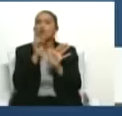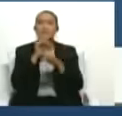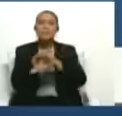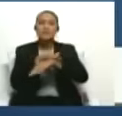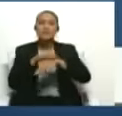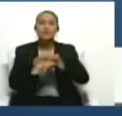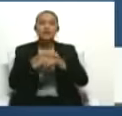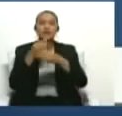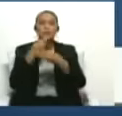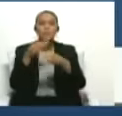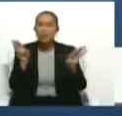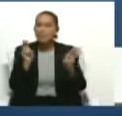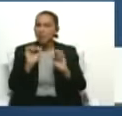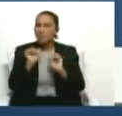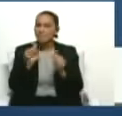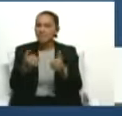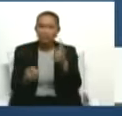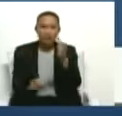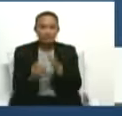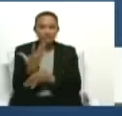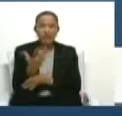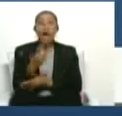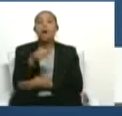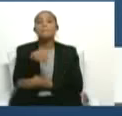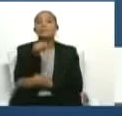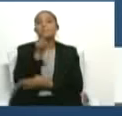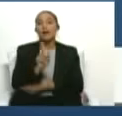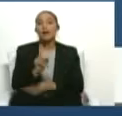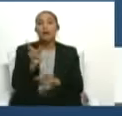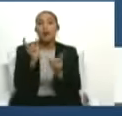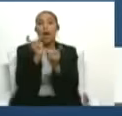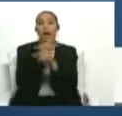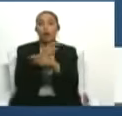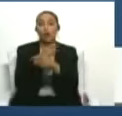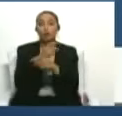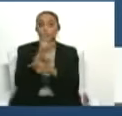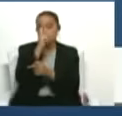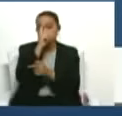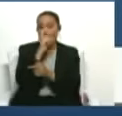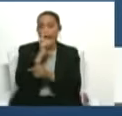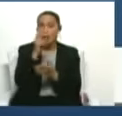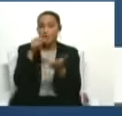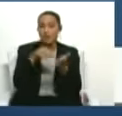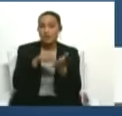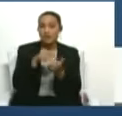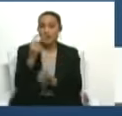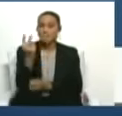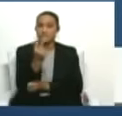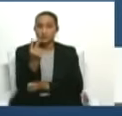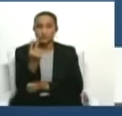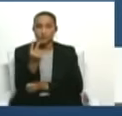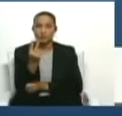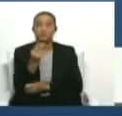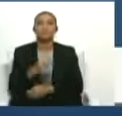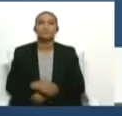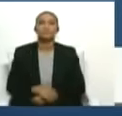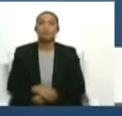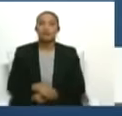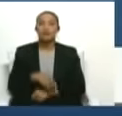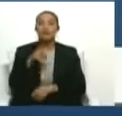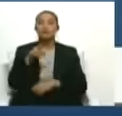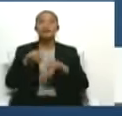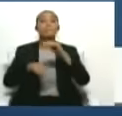del 1 de agosto del año 2022. Quiero recordar que ese programa se realiza de